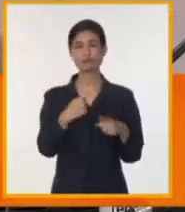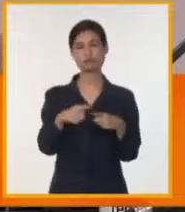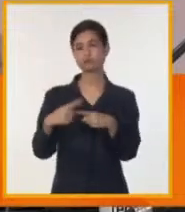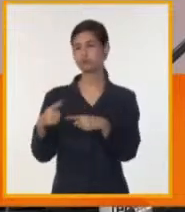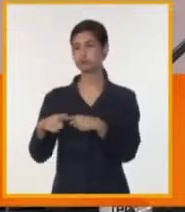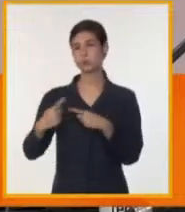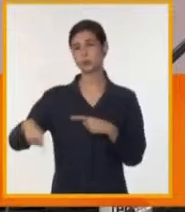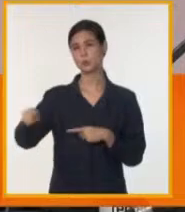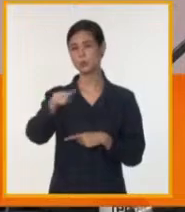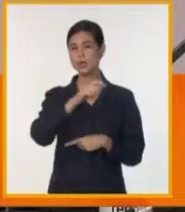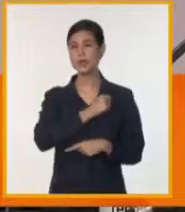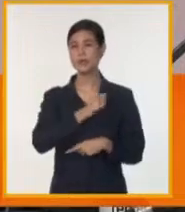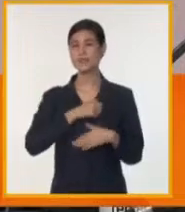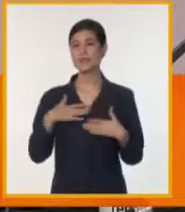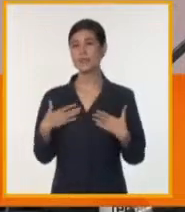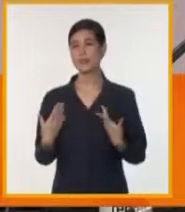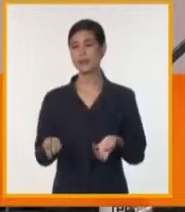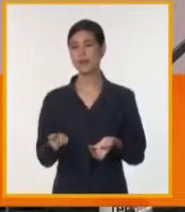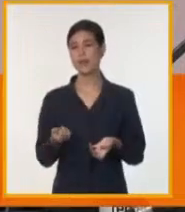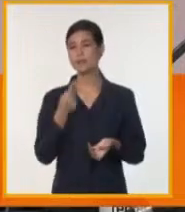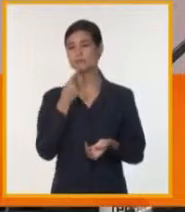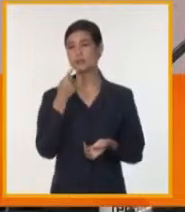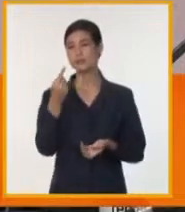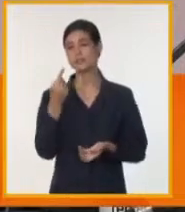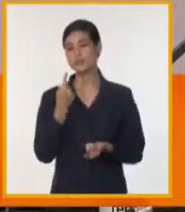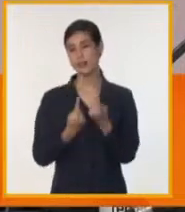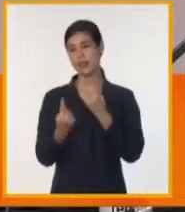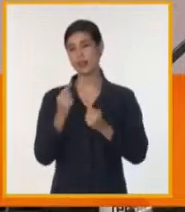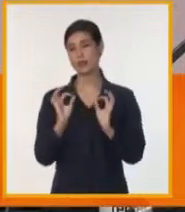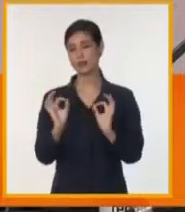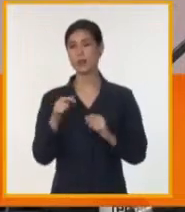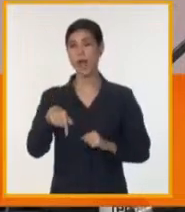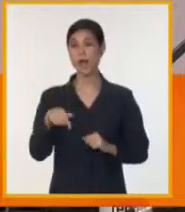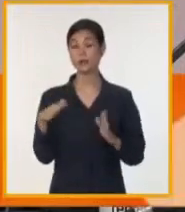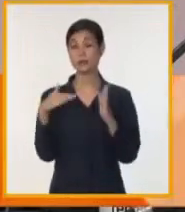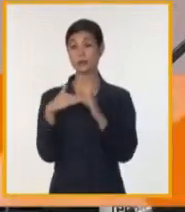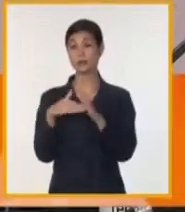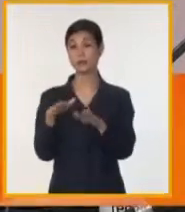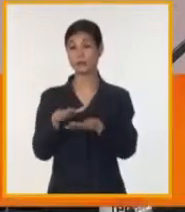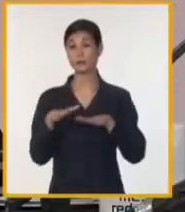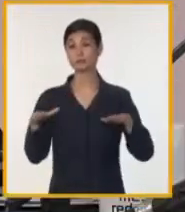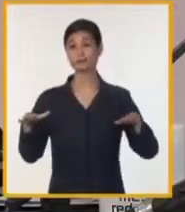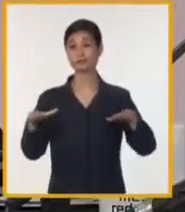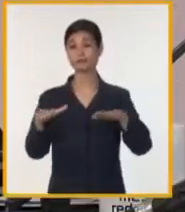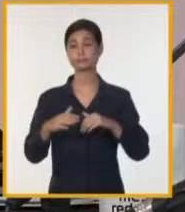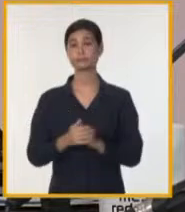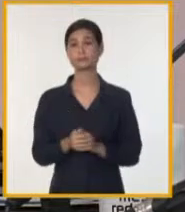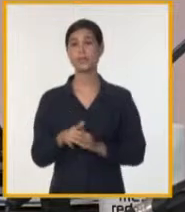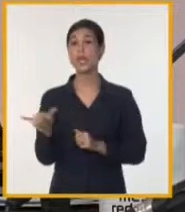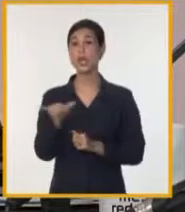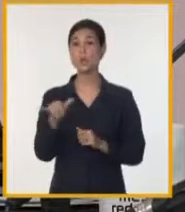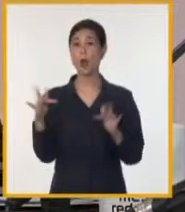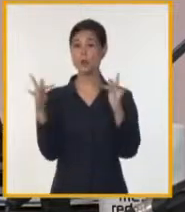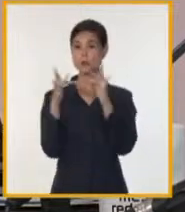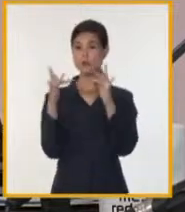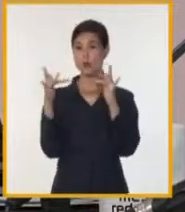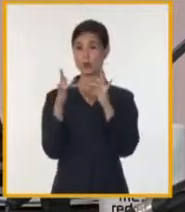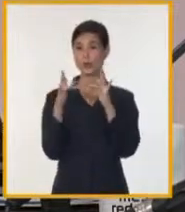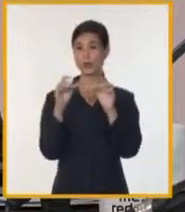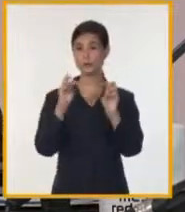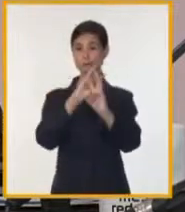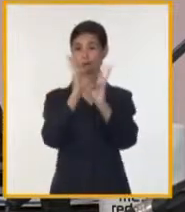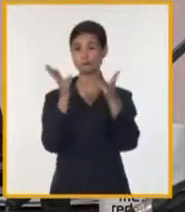quiera, pues apuntar sobre este tema que estaremos hablando esta tarde. También está disponible nuestro correo electrónico